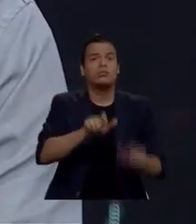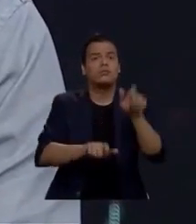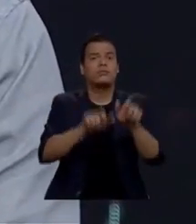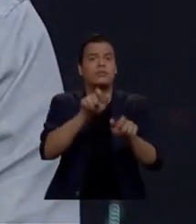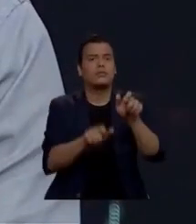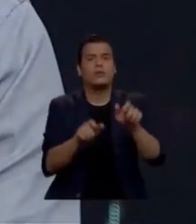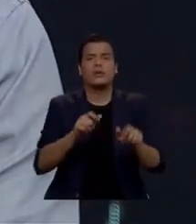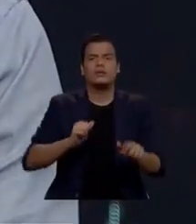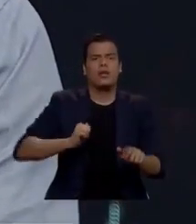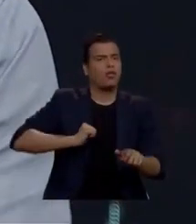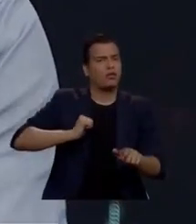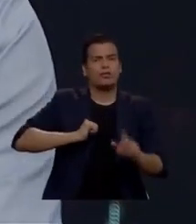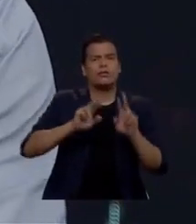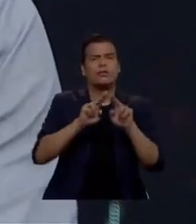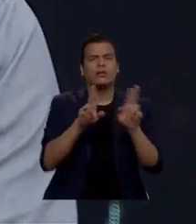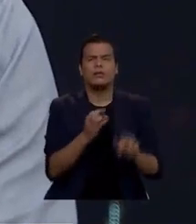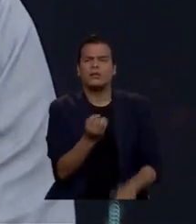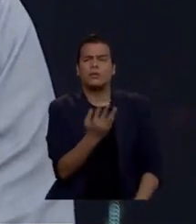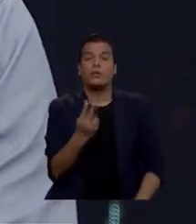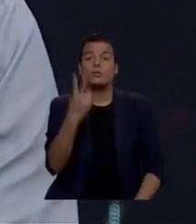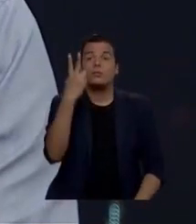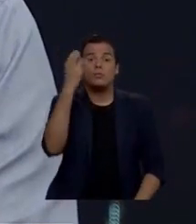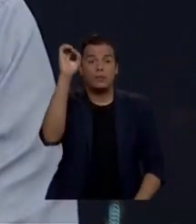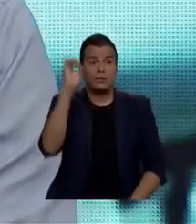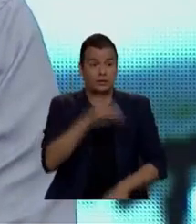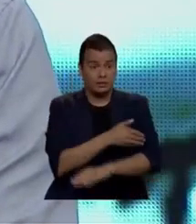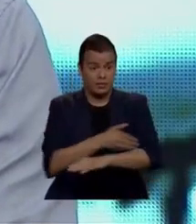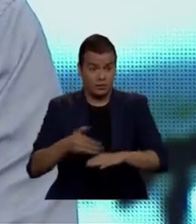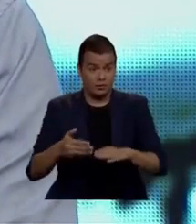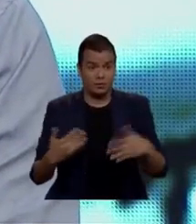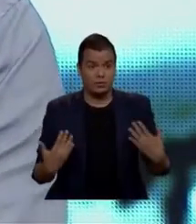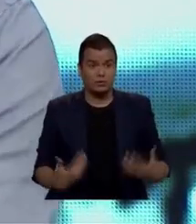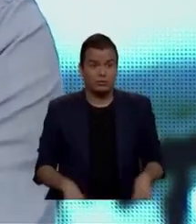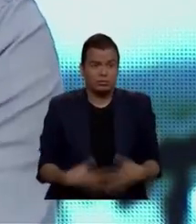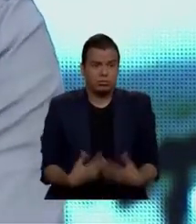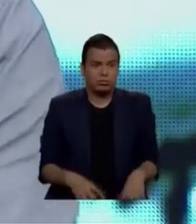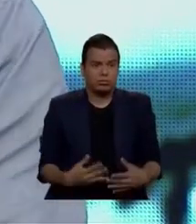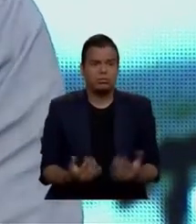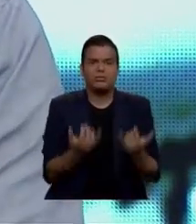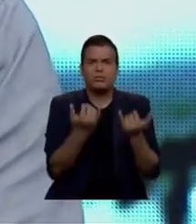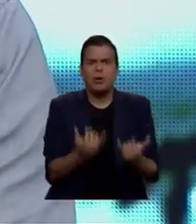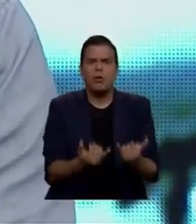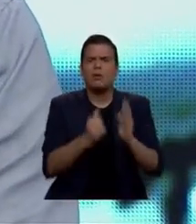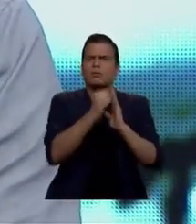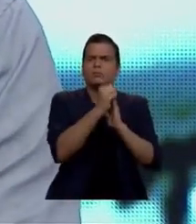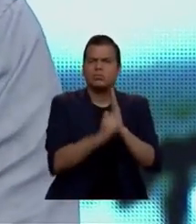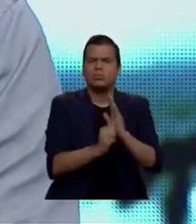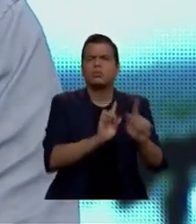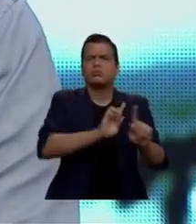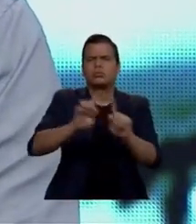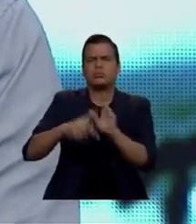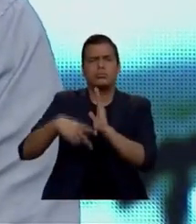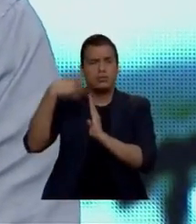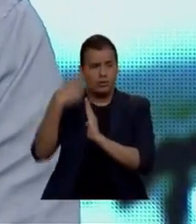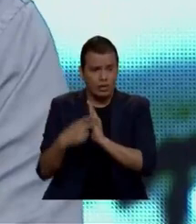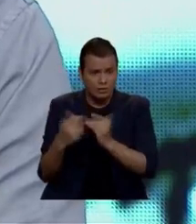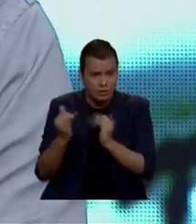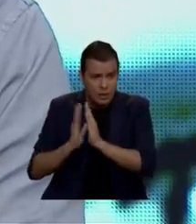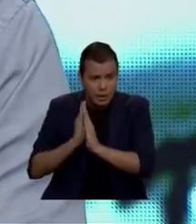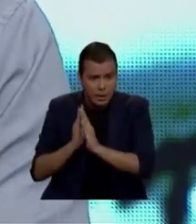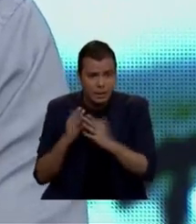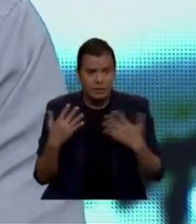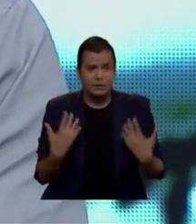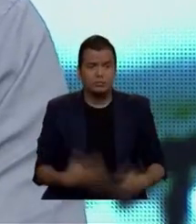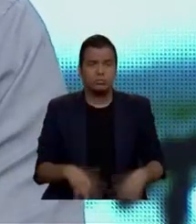en ese sentido si bien es cierto todas estas todos estos programas y proyectos a los que hace referencia a jorge son